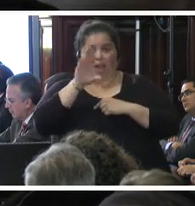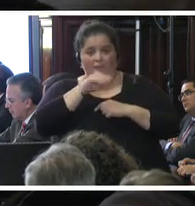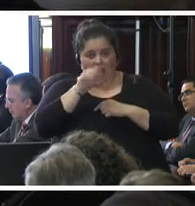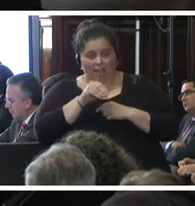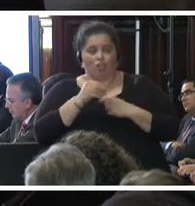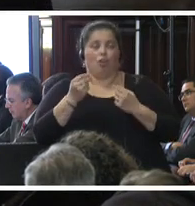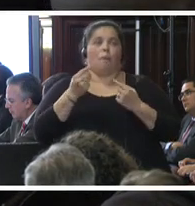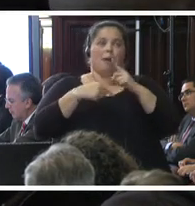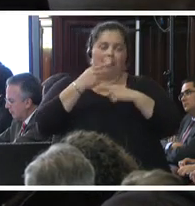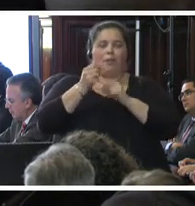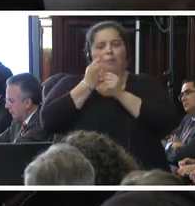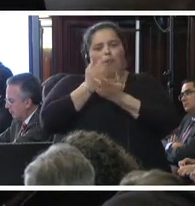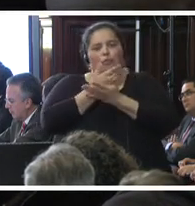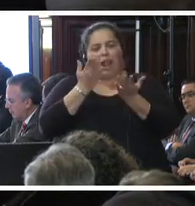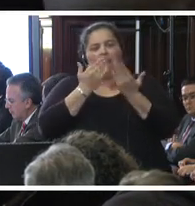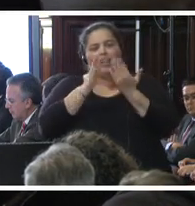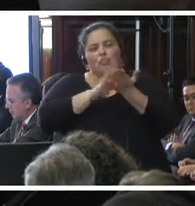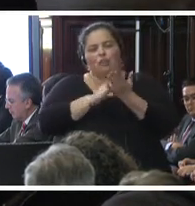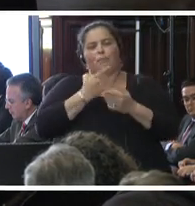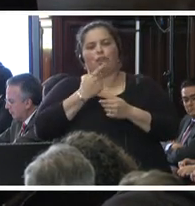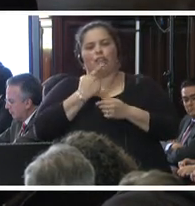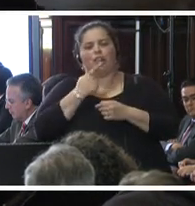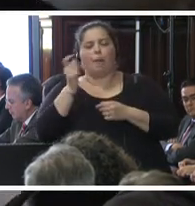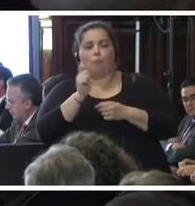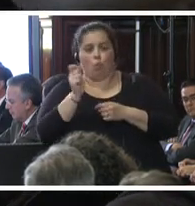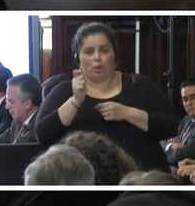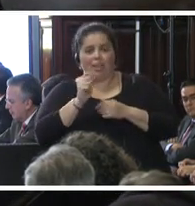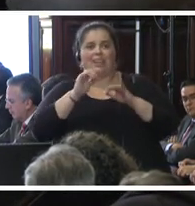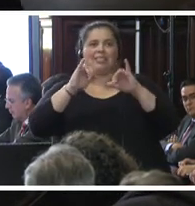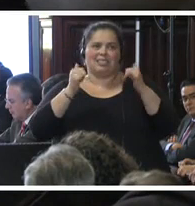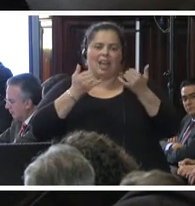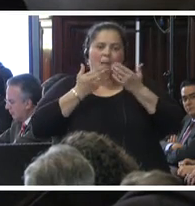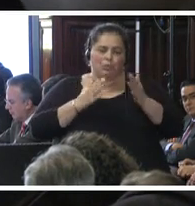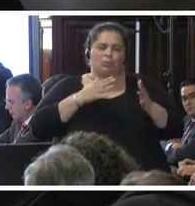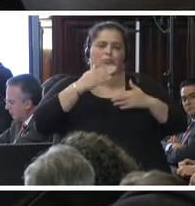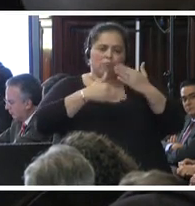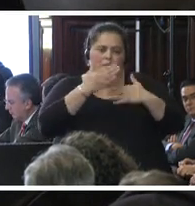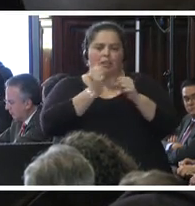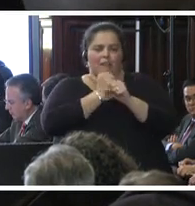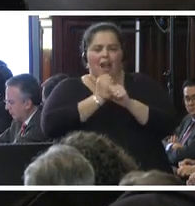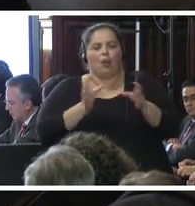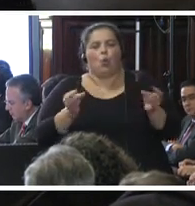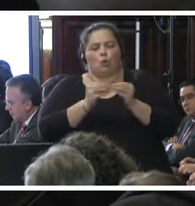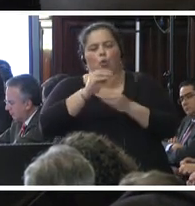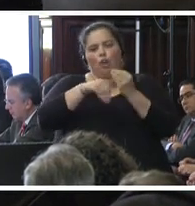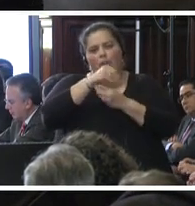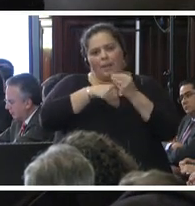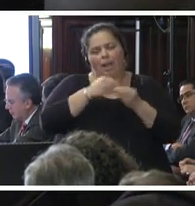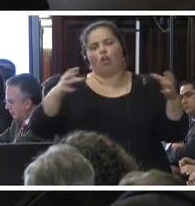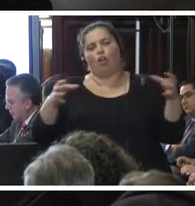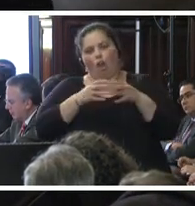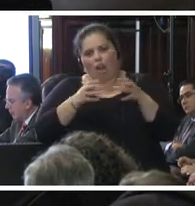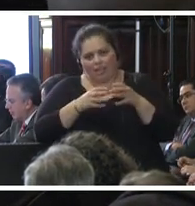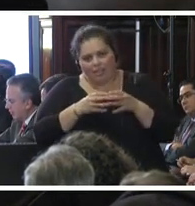dieran, para ver las políticas públicas que se han emprendido conjuntamente con los familiares de los colectivos, con los